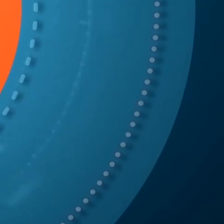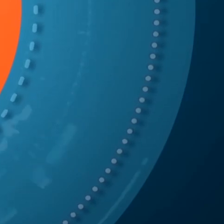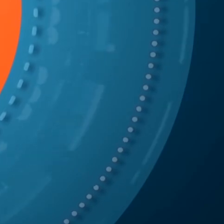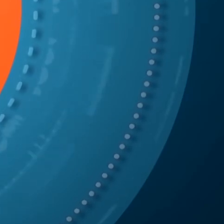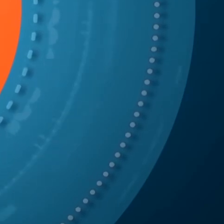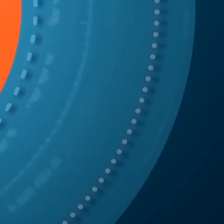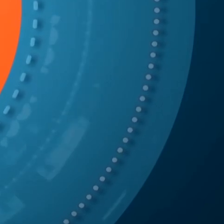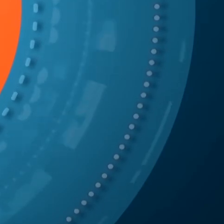¡Gracias!